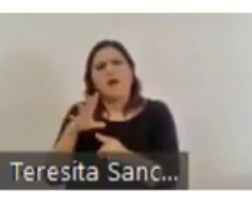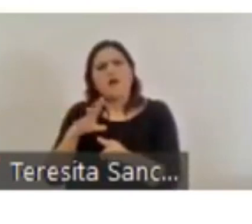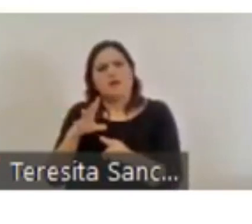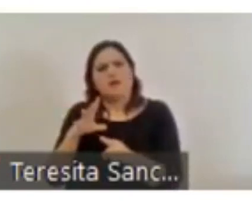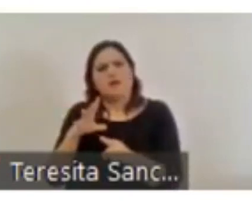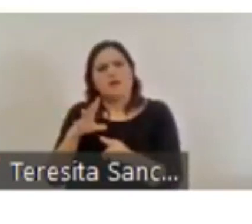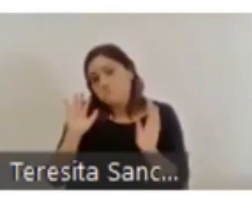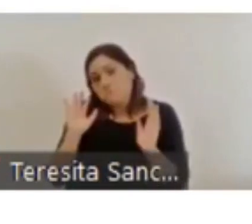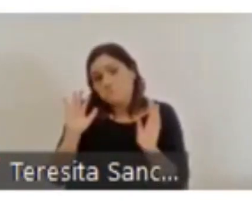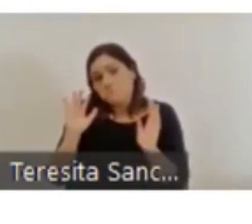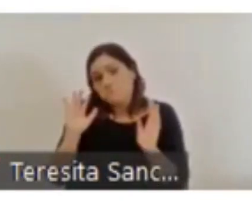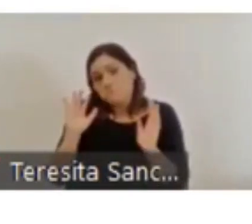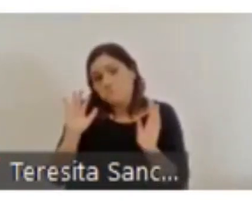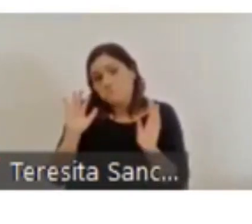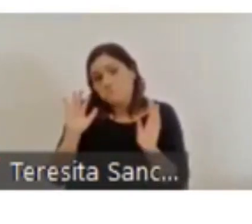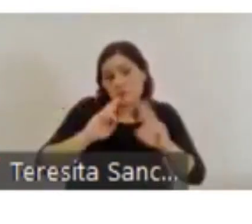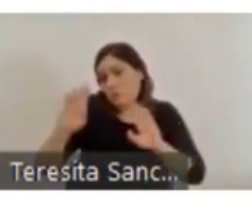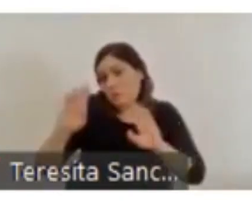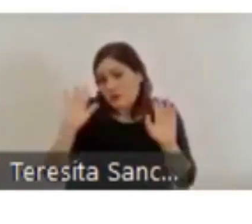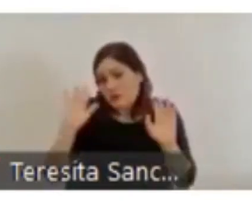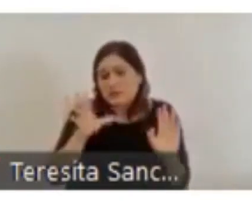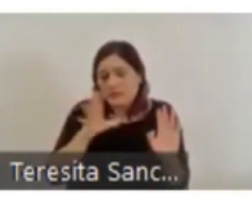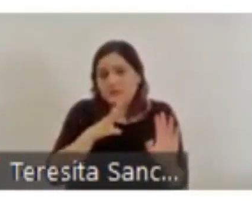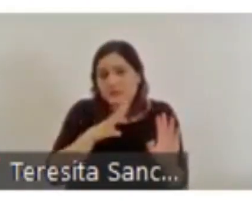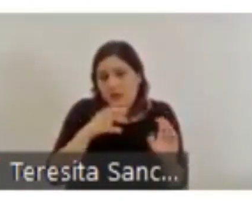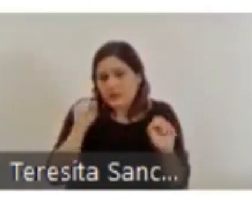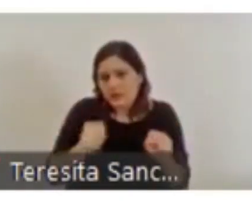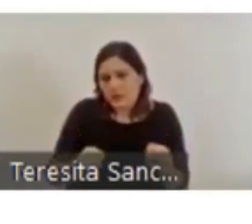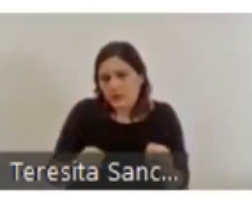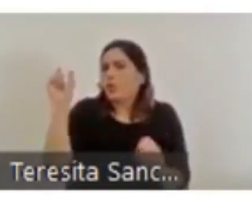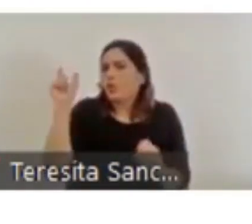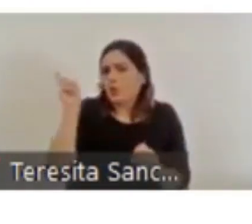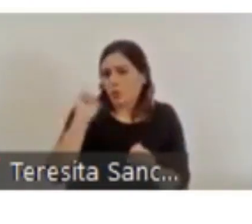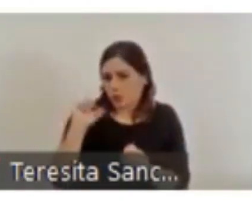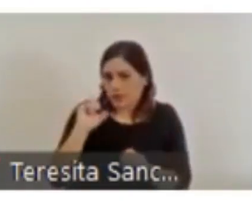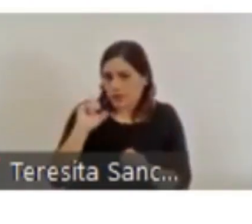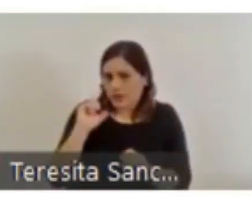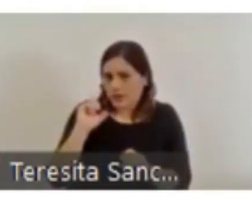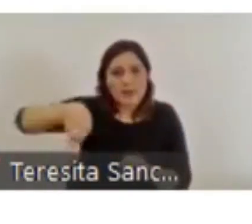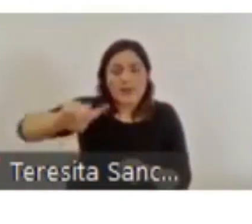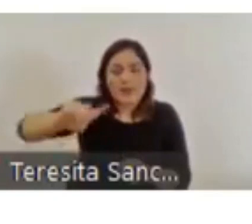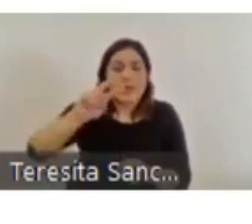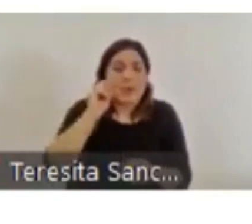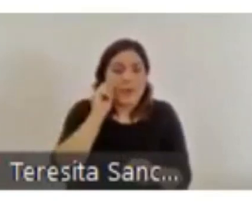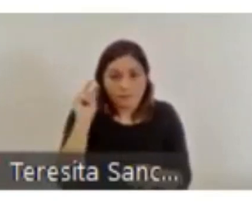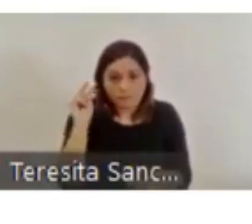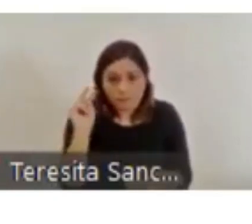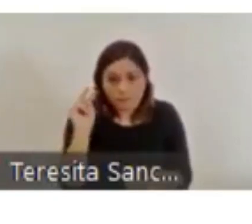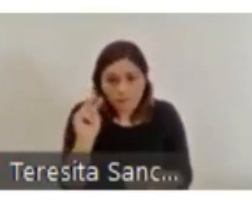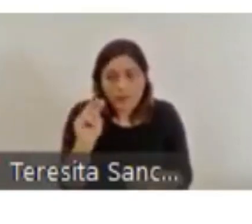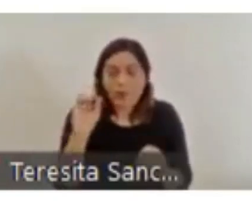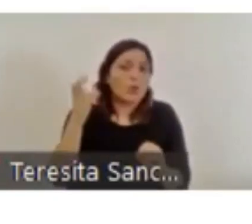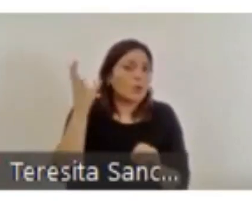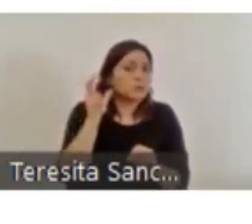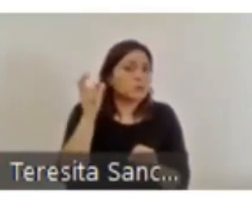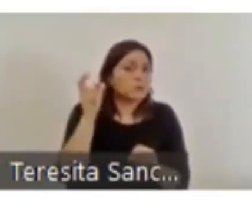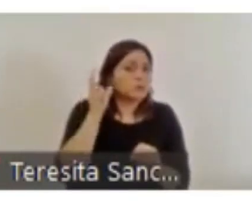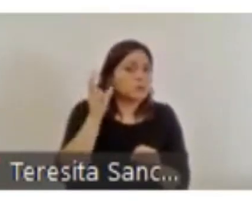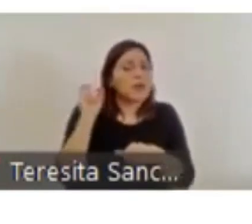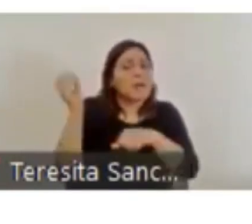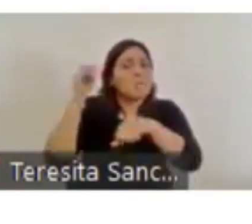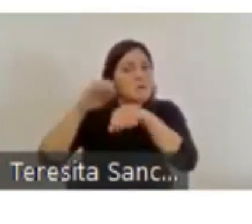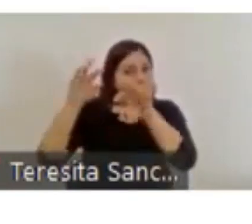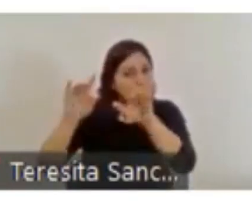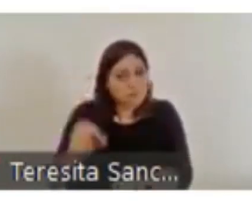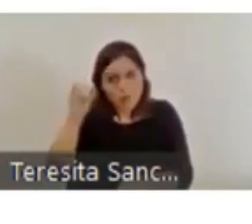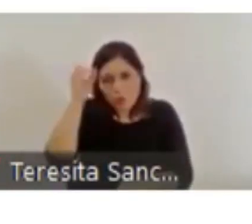respuestas. Yo espero que quienes nos están viendo y escuchando puedan ahí externar sus